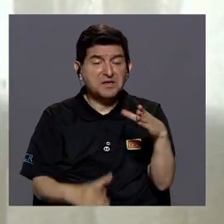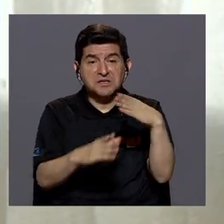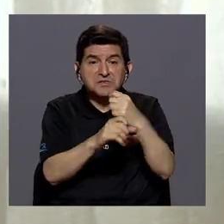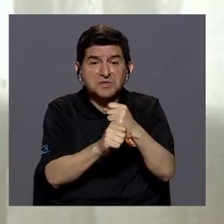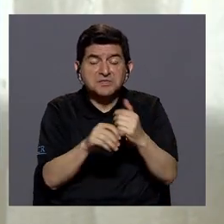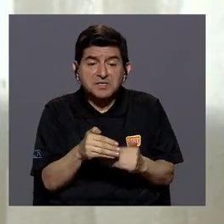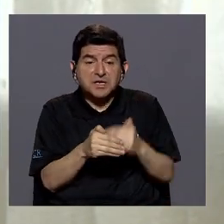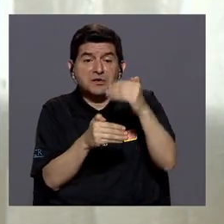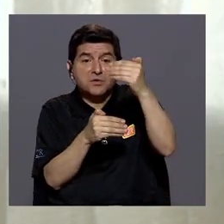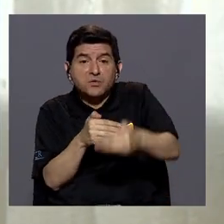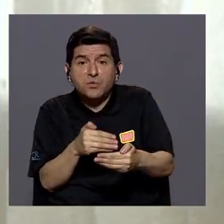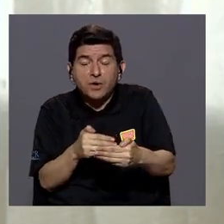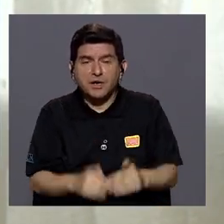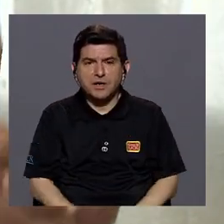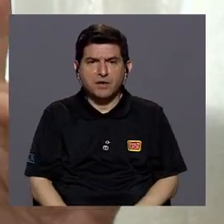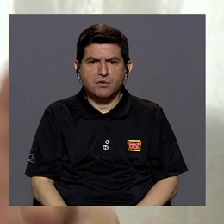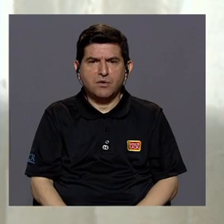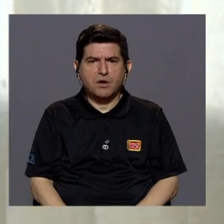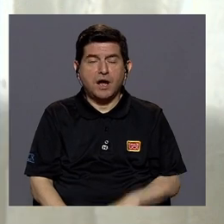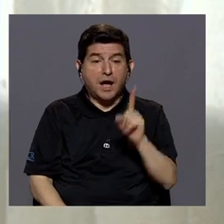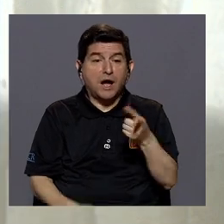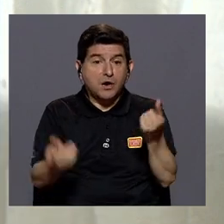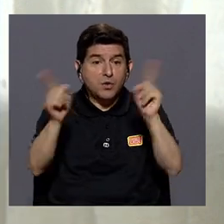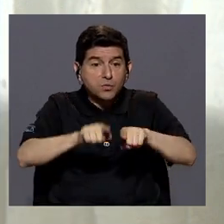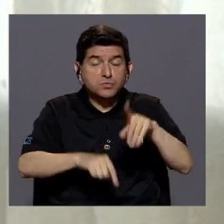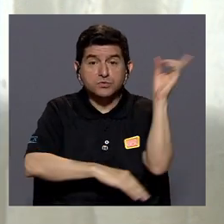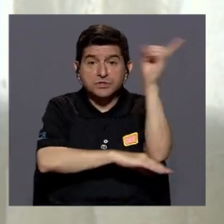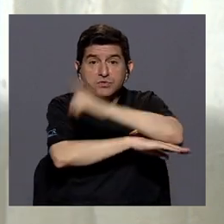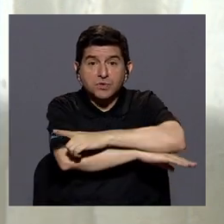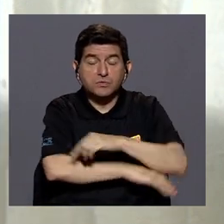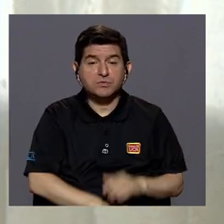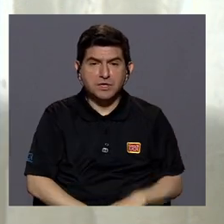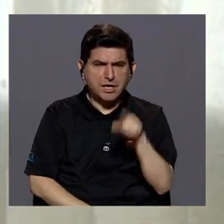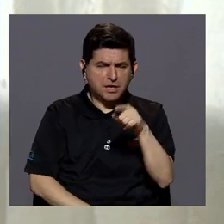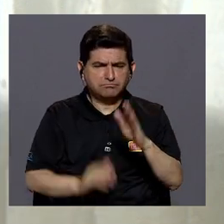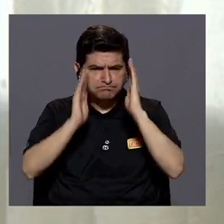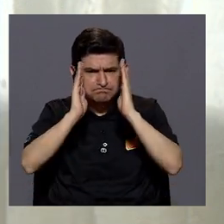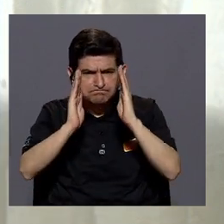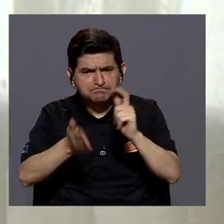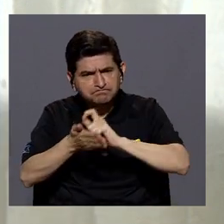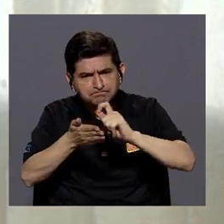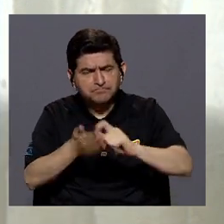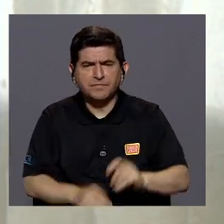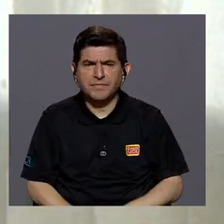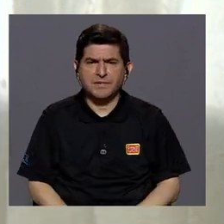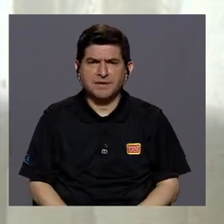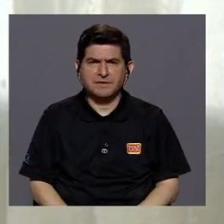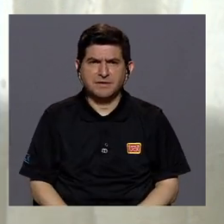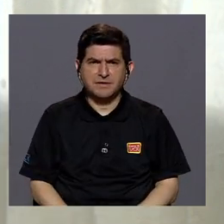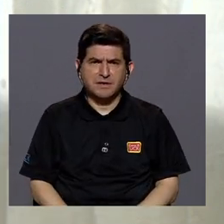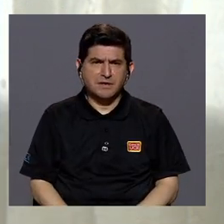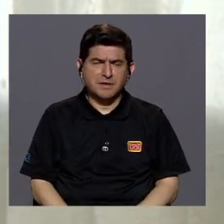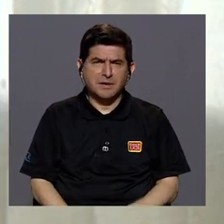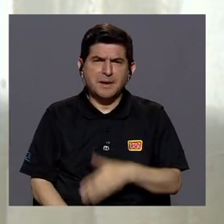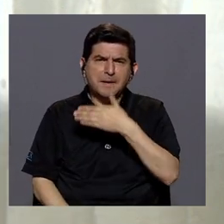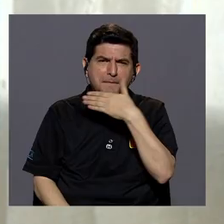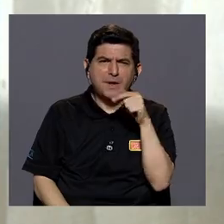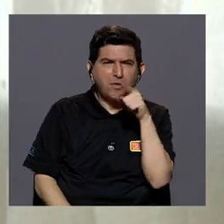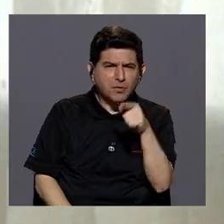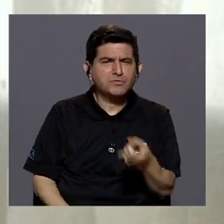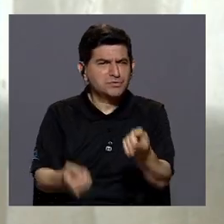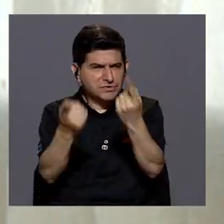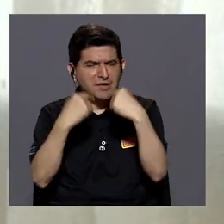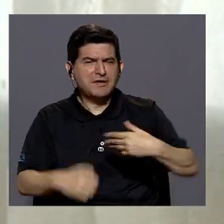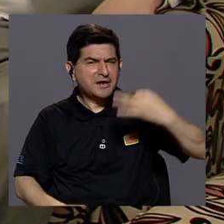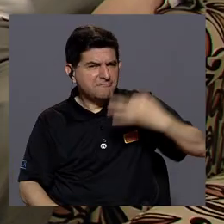ya me mandaron a hacer un suceso un día. Y me dice, mire, ¿por qué no mejor espero si viene para acá